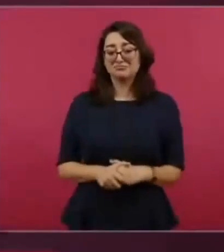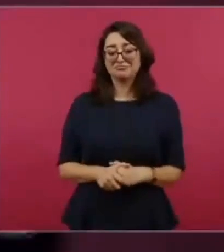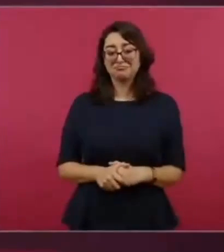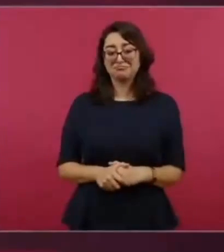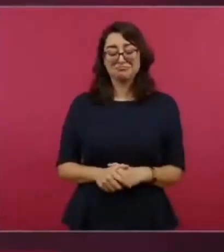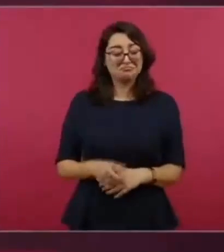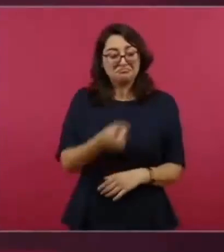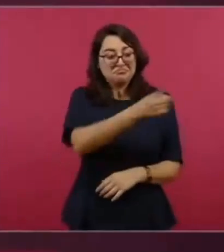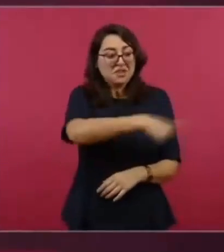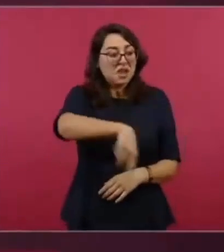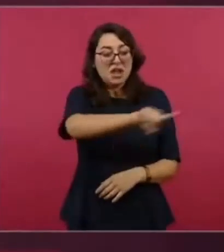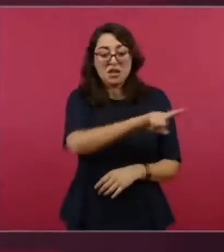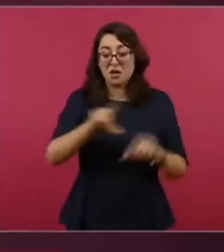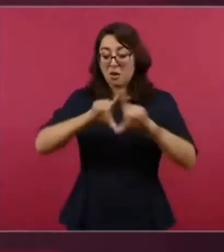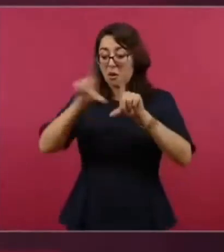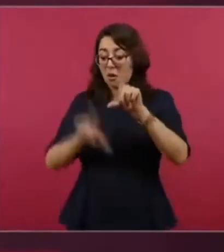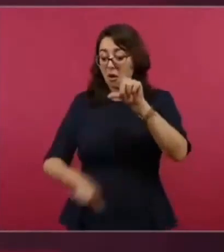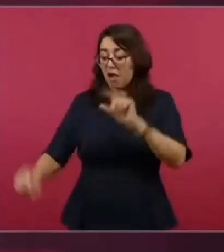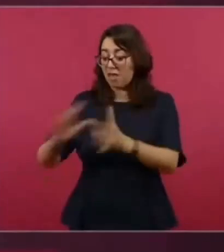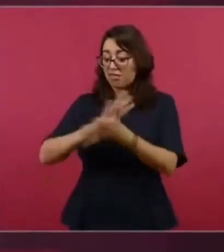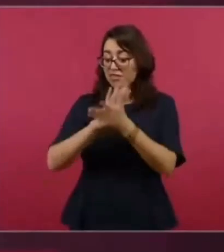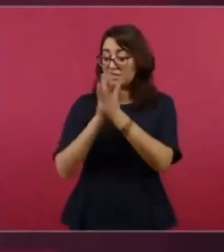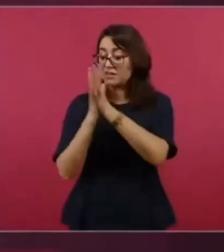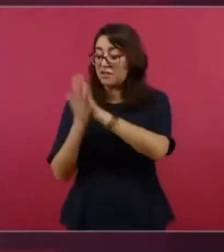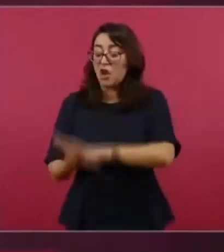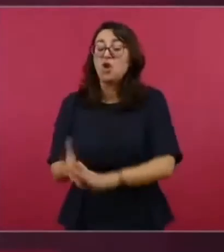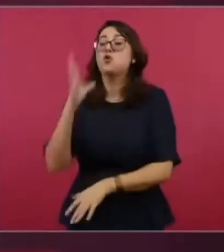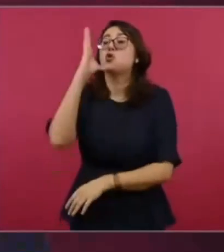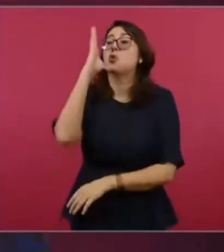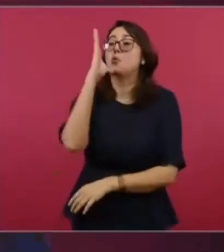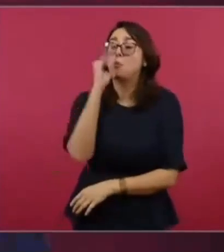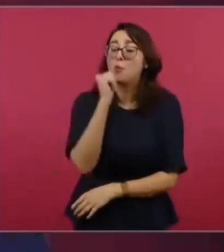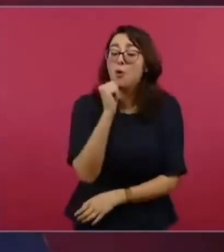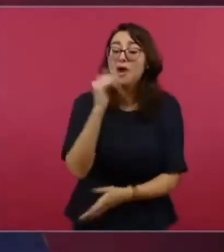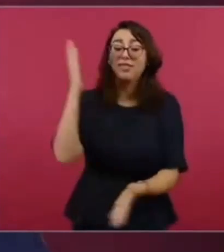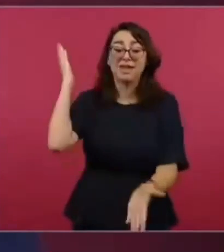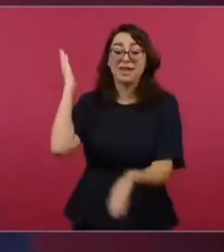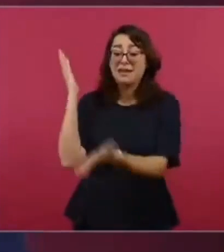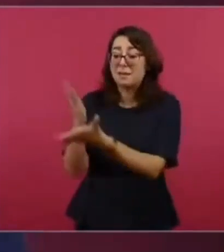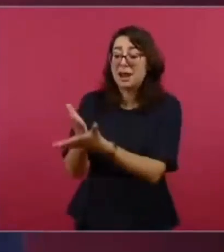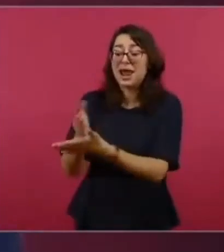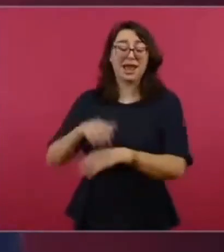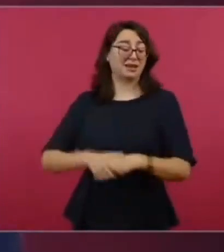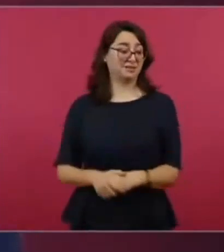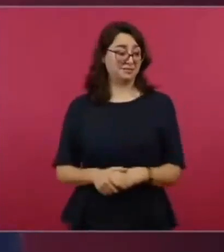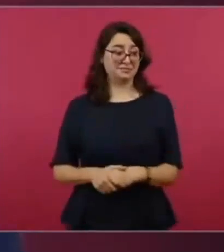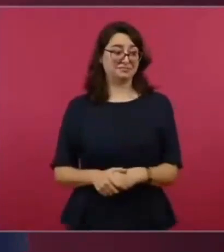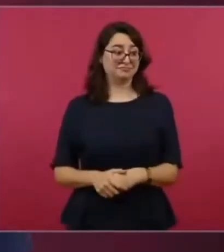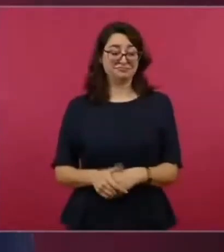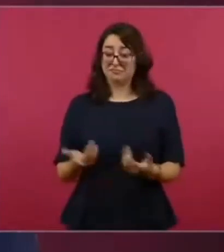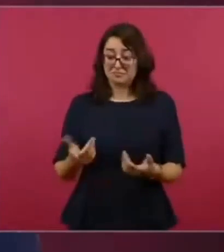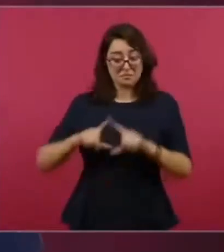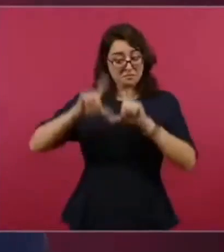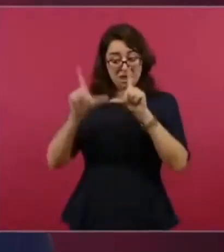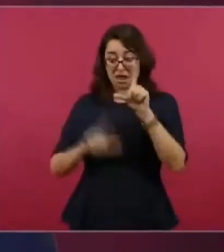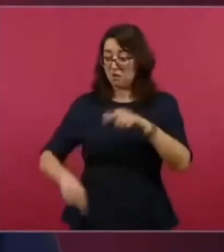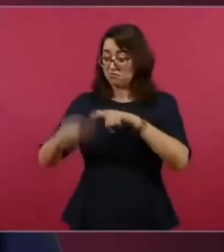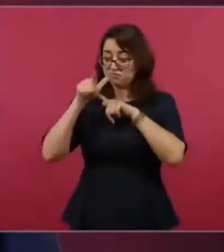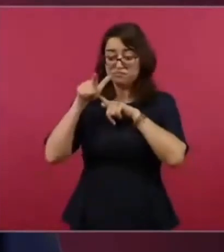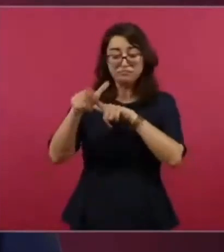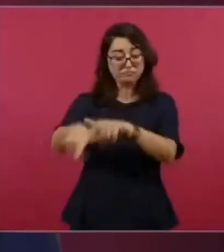Al contrario, parafraseando a Juárez, diría, el triunfo de la reacción es